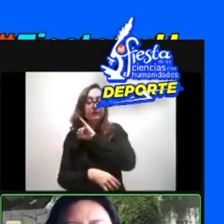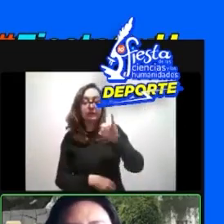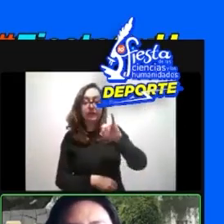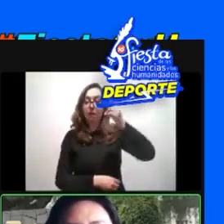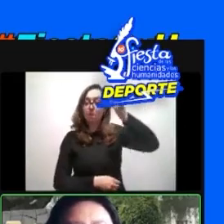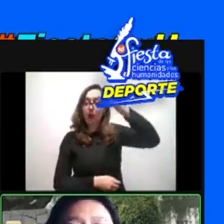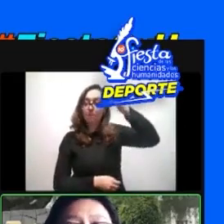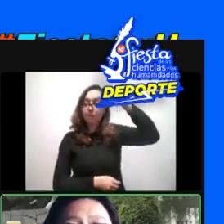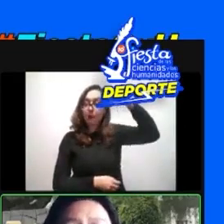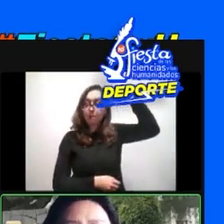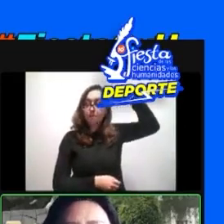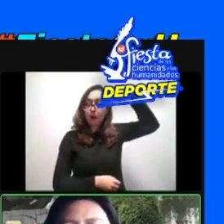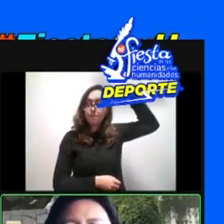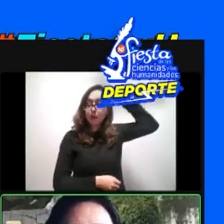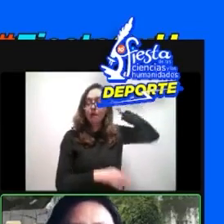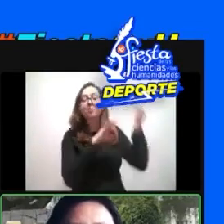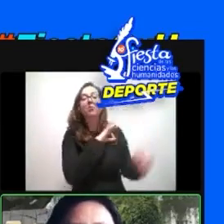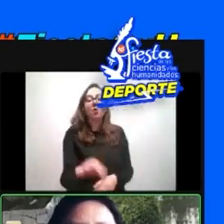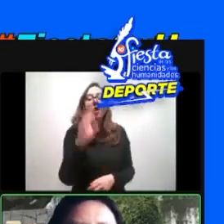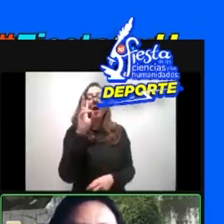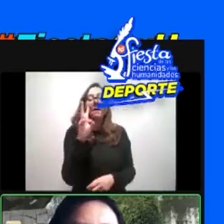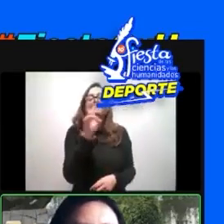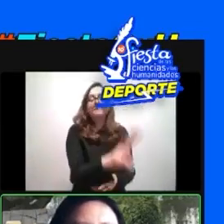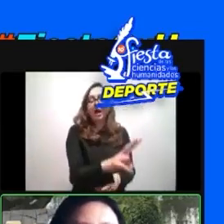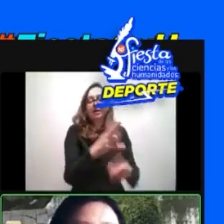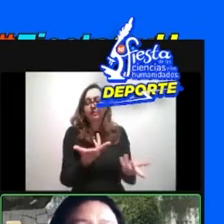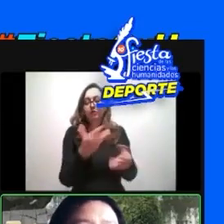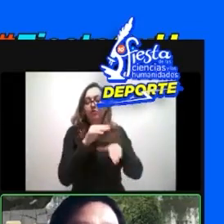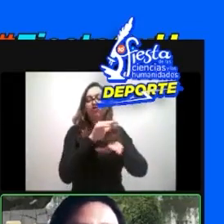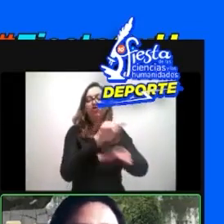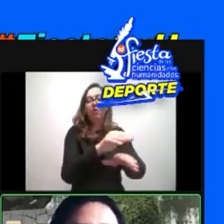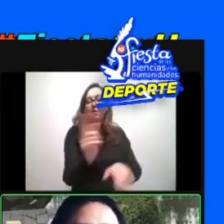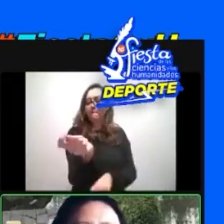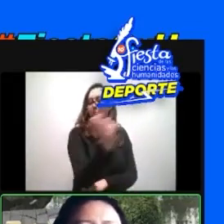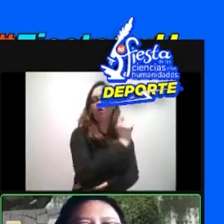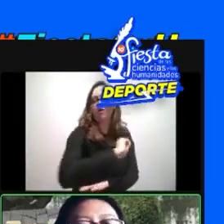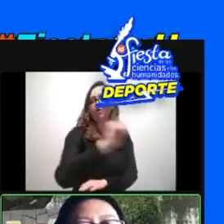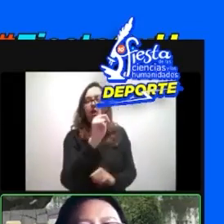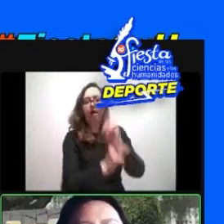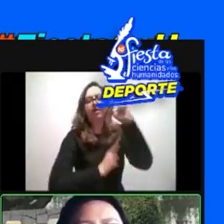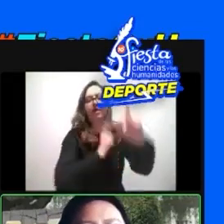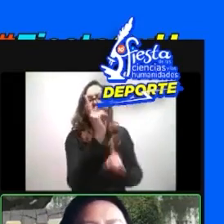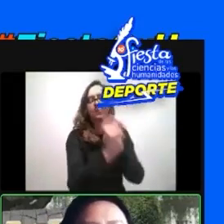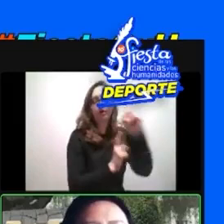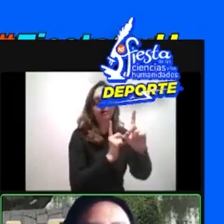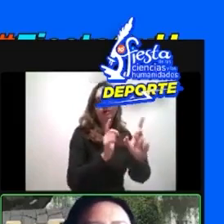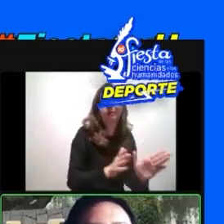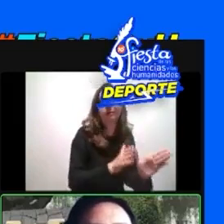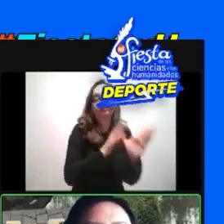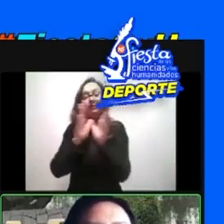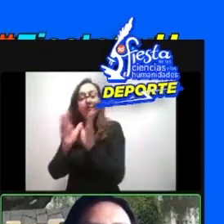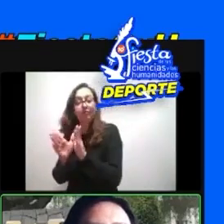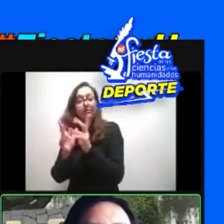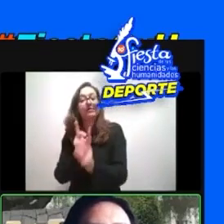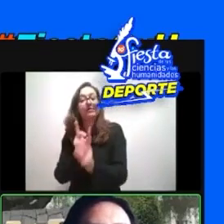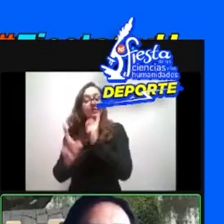se realiza una actividad relacionada con deportistas de alto rendimiento. Y de su lado derecho vamos